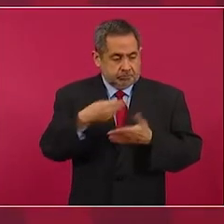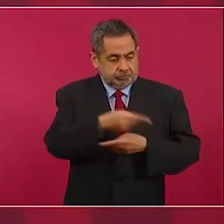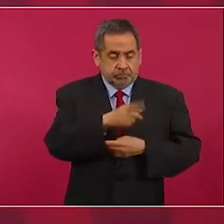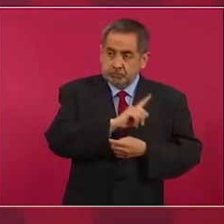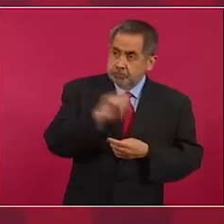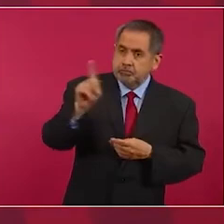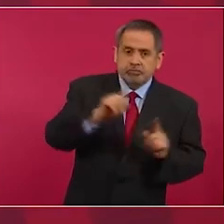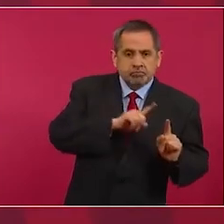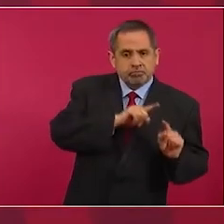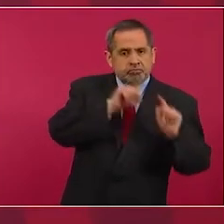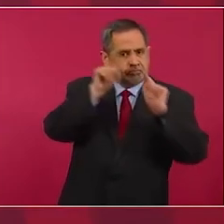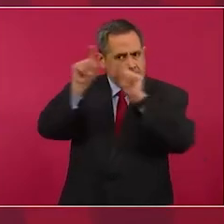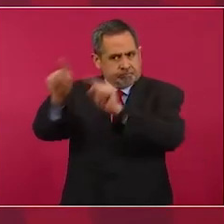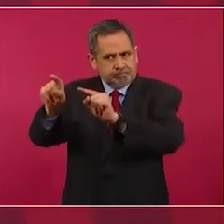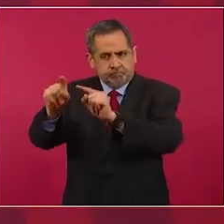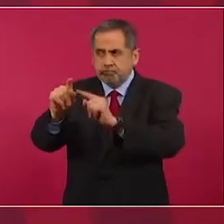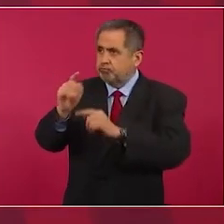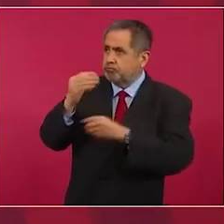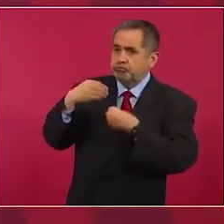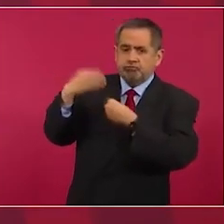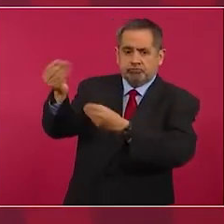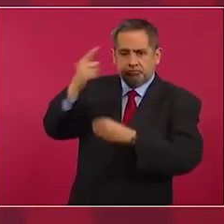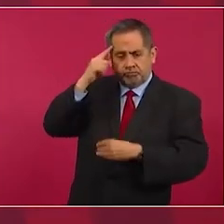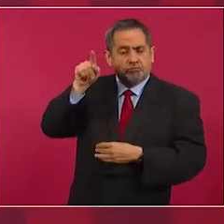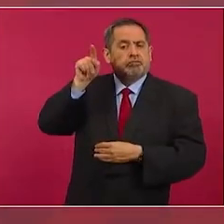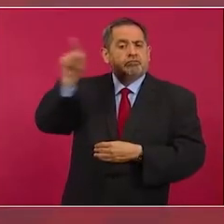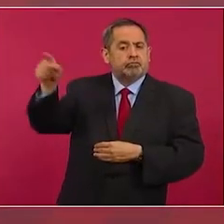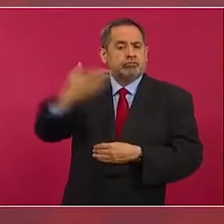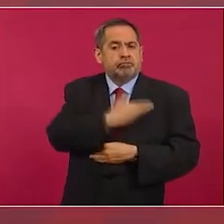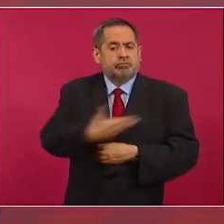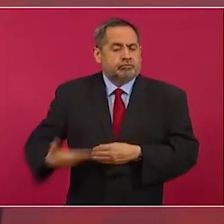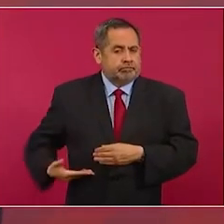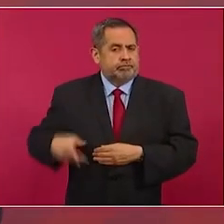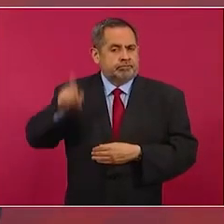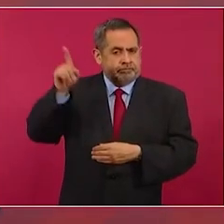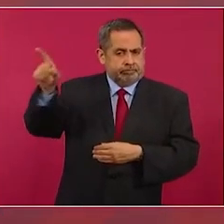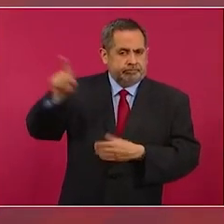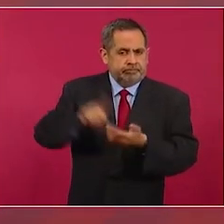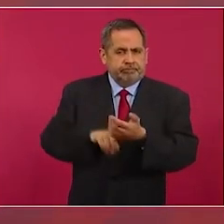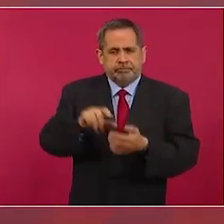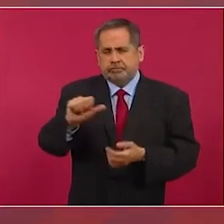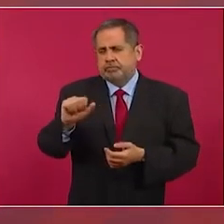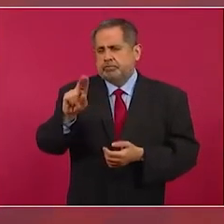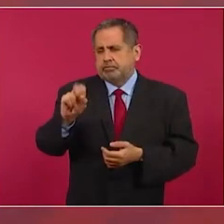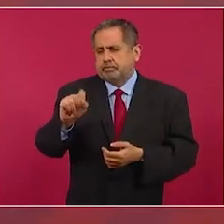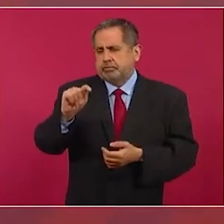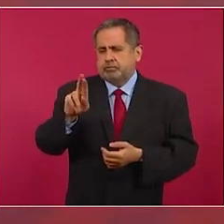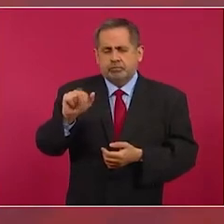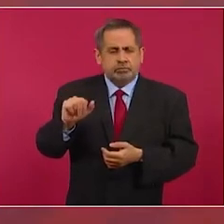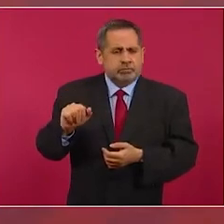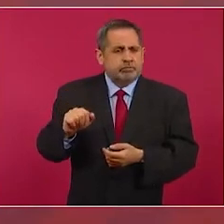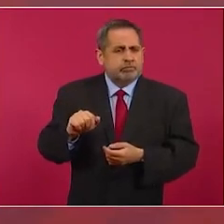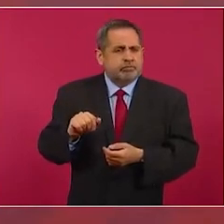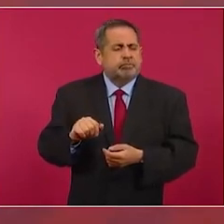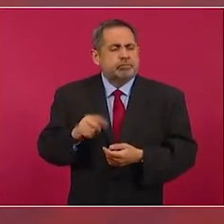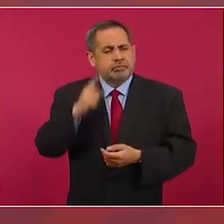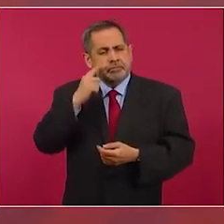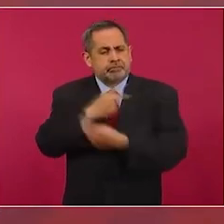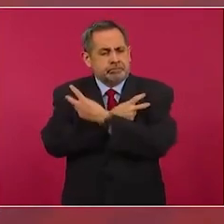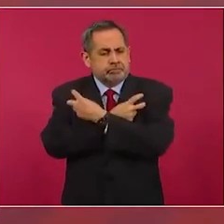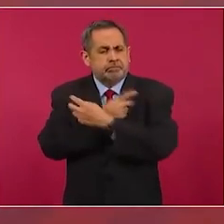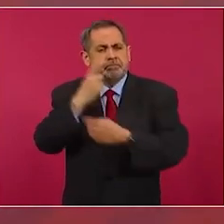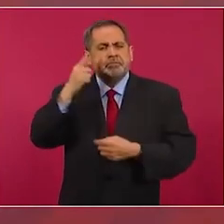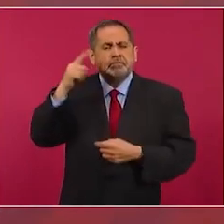que le envié al presidente de Austria a solicitarle, en